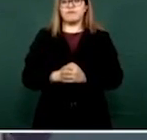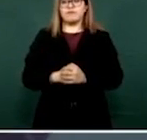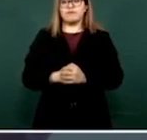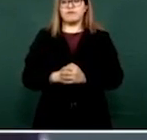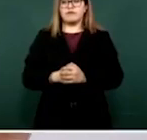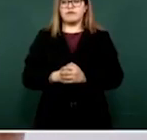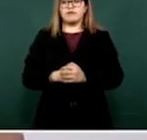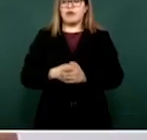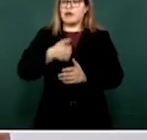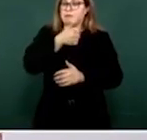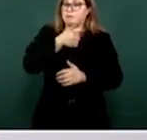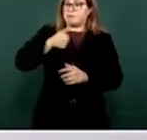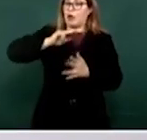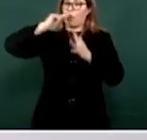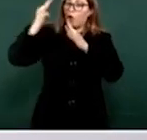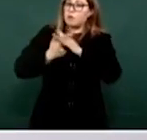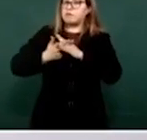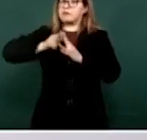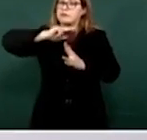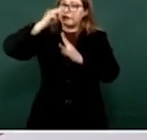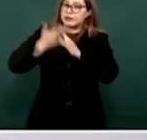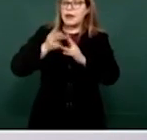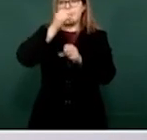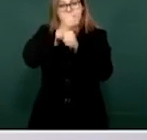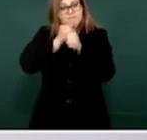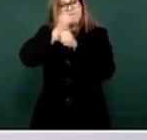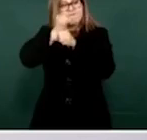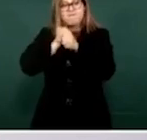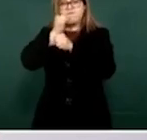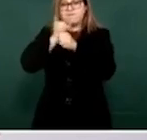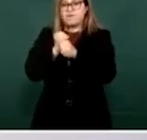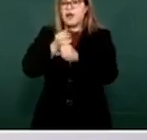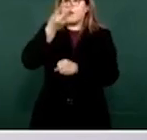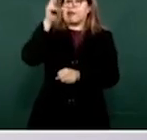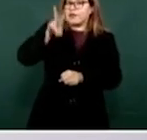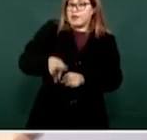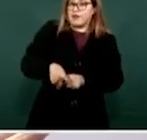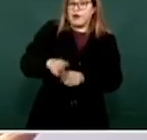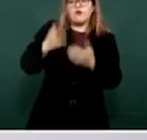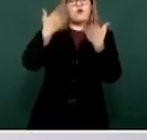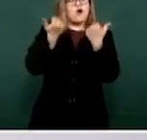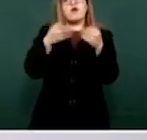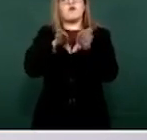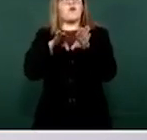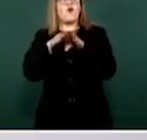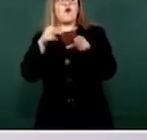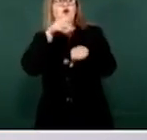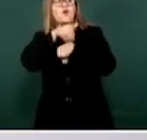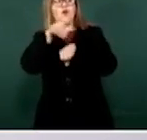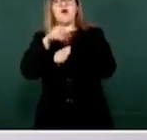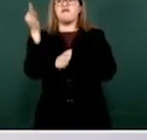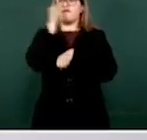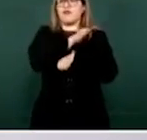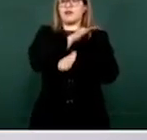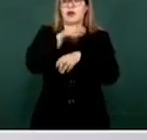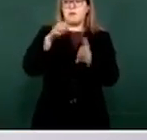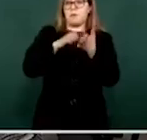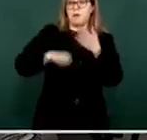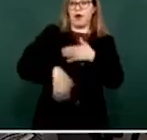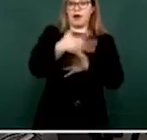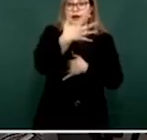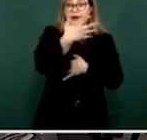en cada homicidio. Entonces, no hay cifra negra. Cuando se habla de 500